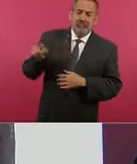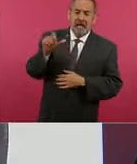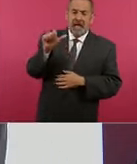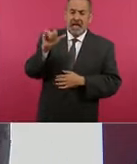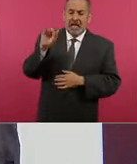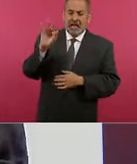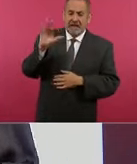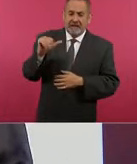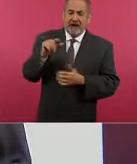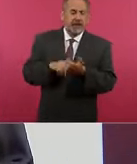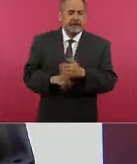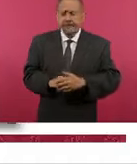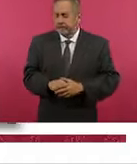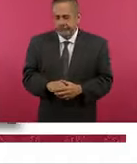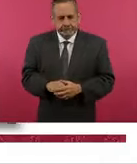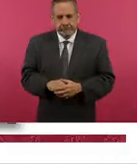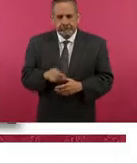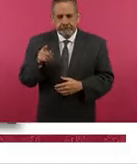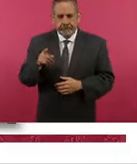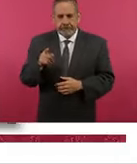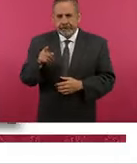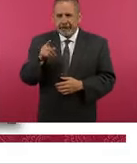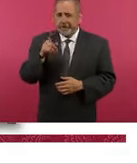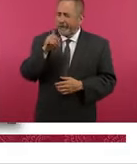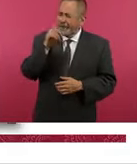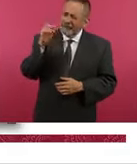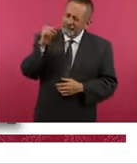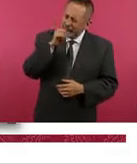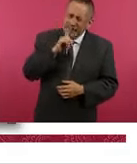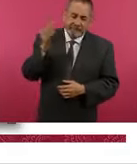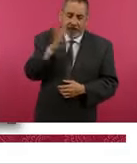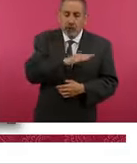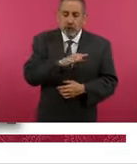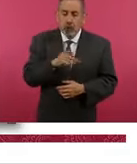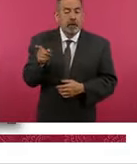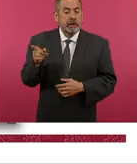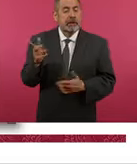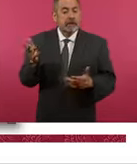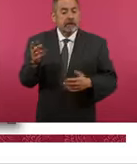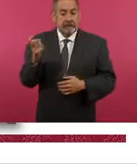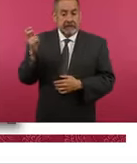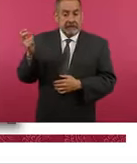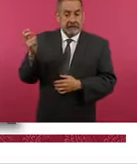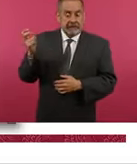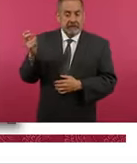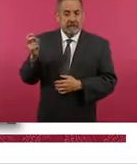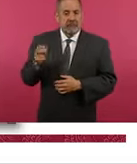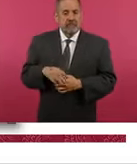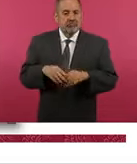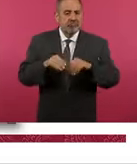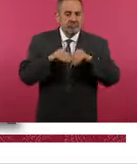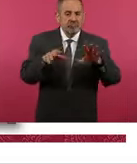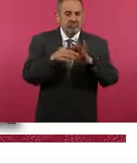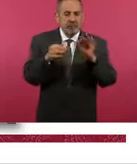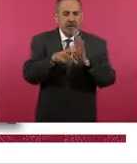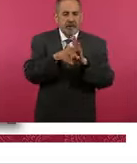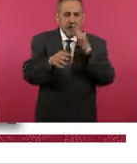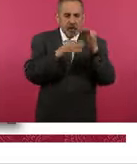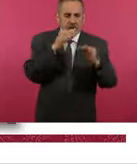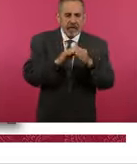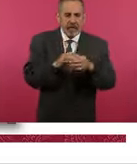Felipe Ángeles. Sin embargo, esto es totalmente falso. Esto, de acuerdo a una nota de